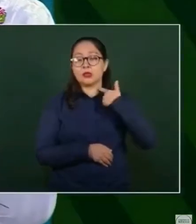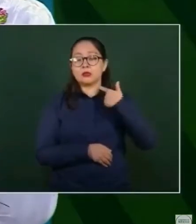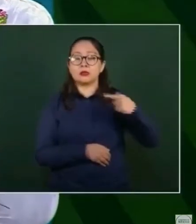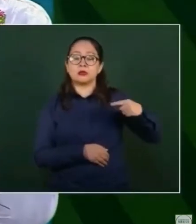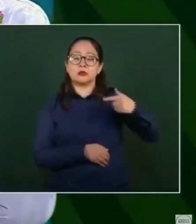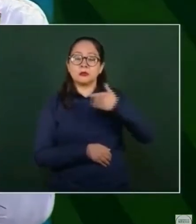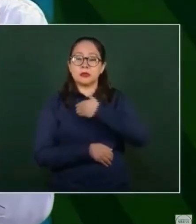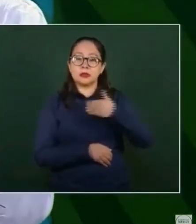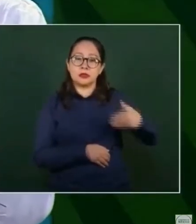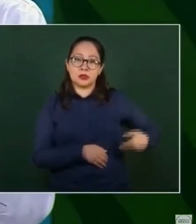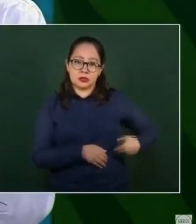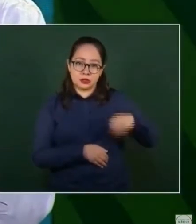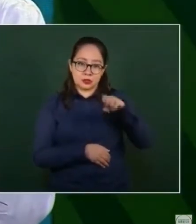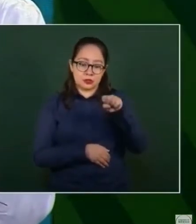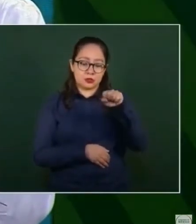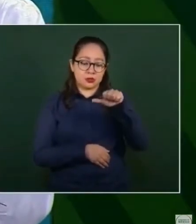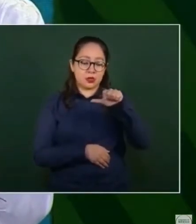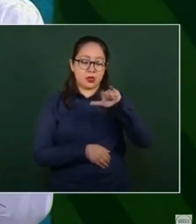y el PAN.